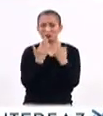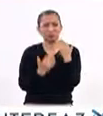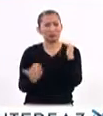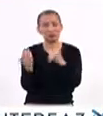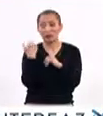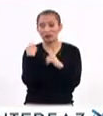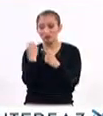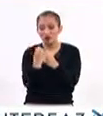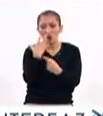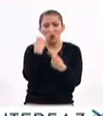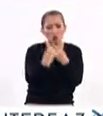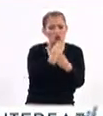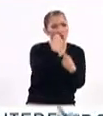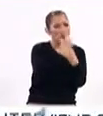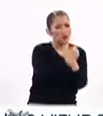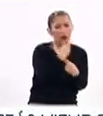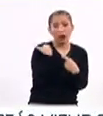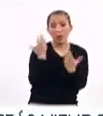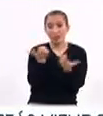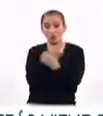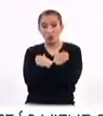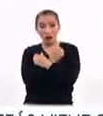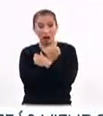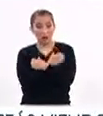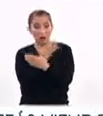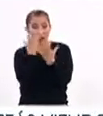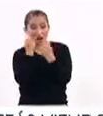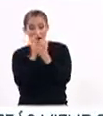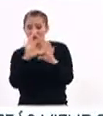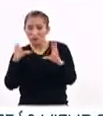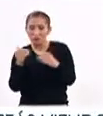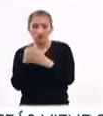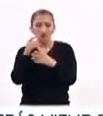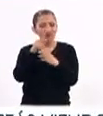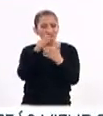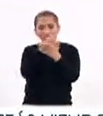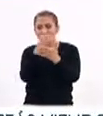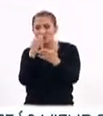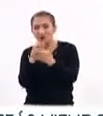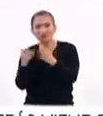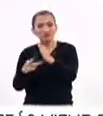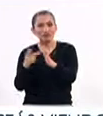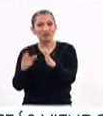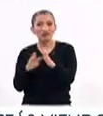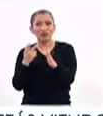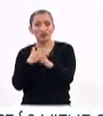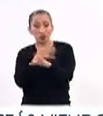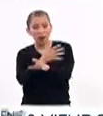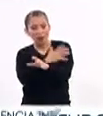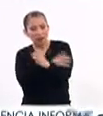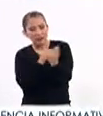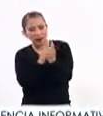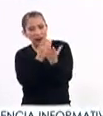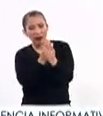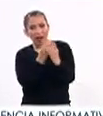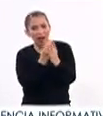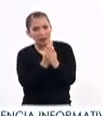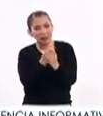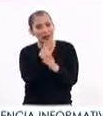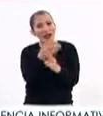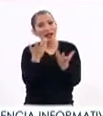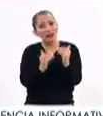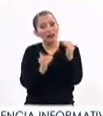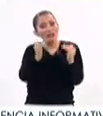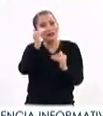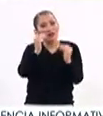esto te va nutriendo por todos lados. De la parte educativa hay una concurrencia con tus compañeros de clase y todo que hace que